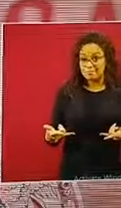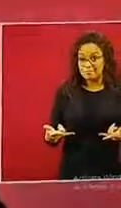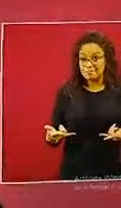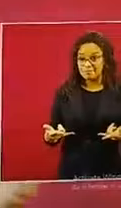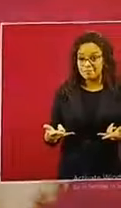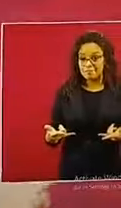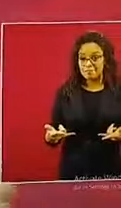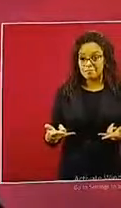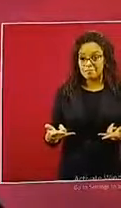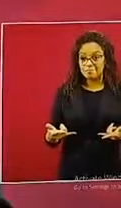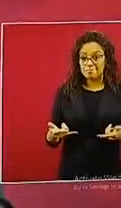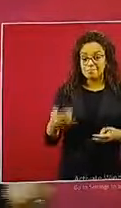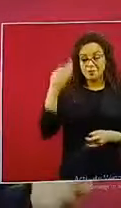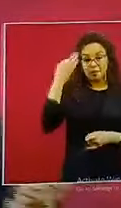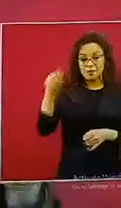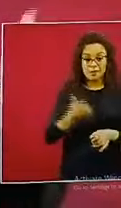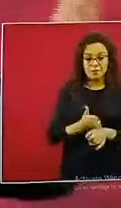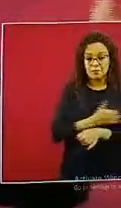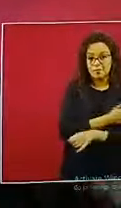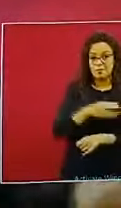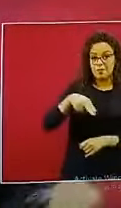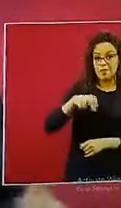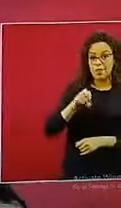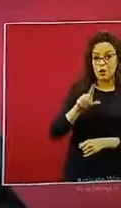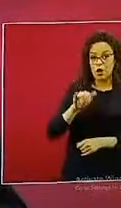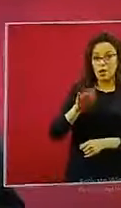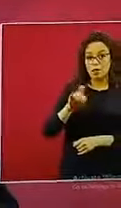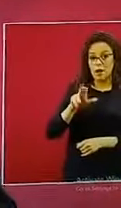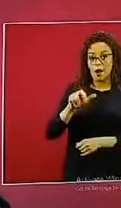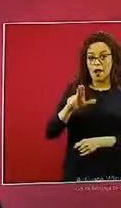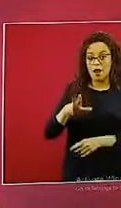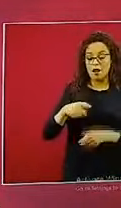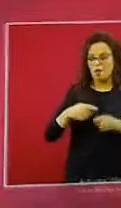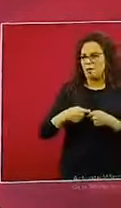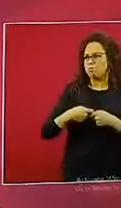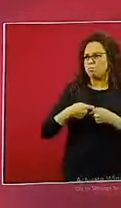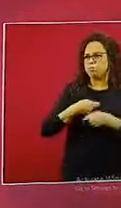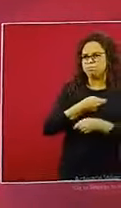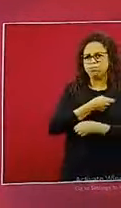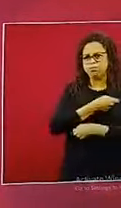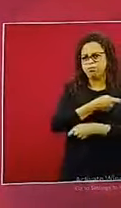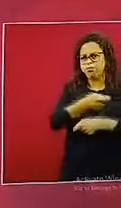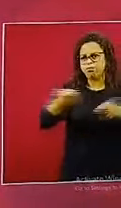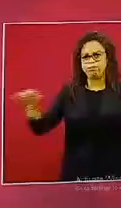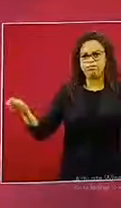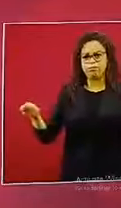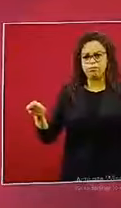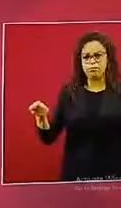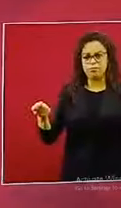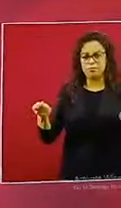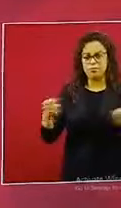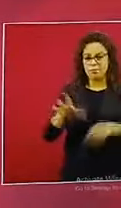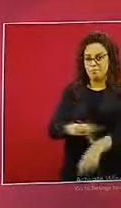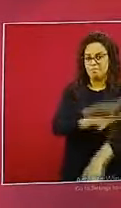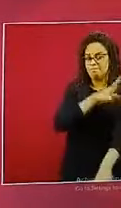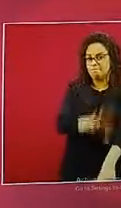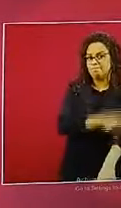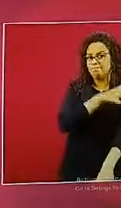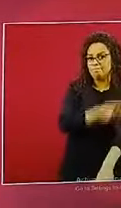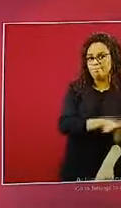En el periodo neoliberal les entregaron al mercado, o parte del mercado, de la energía eléctrica.